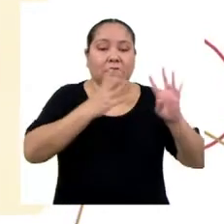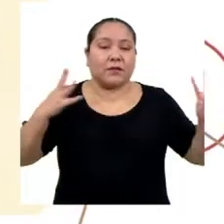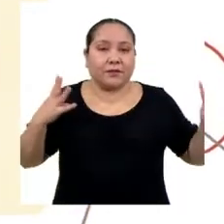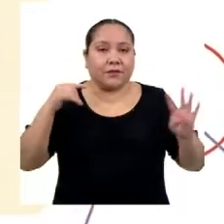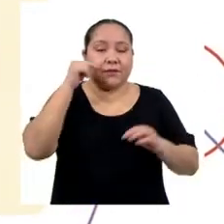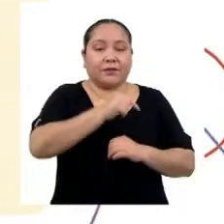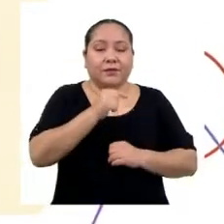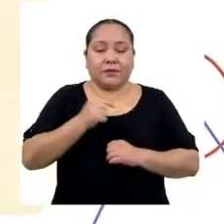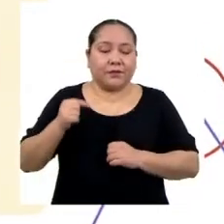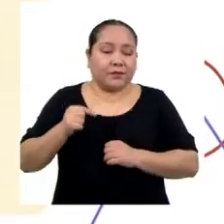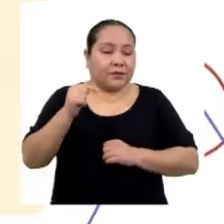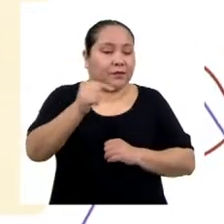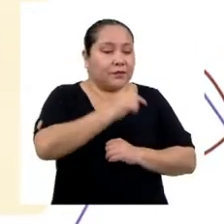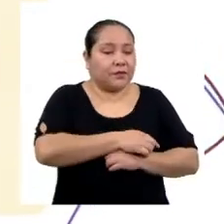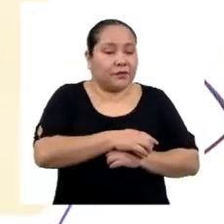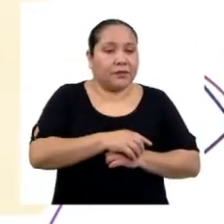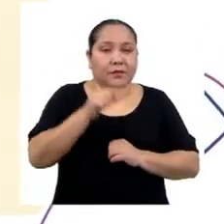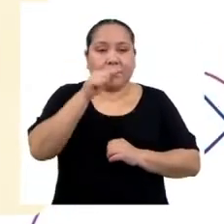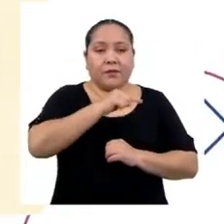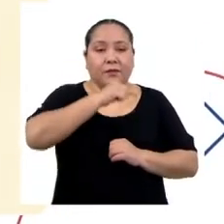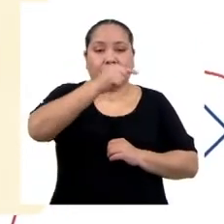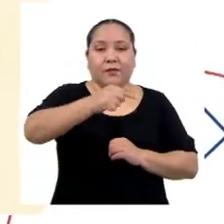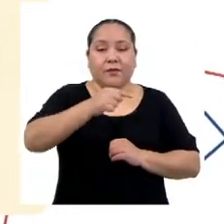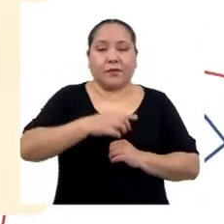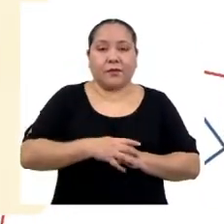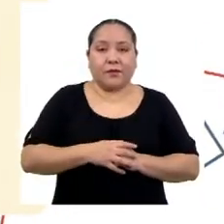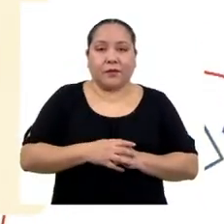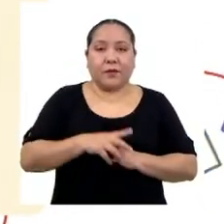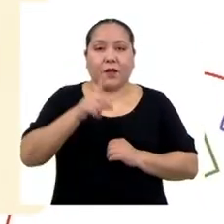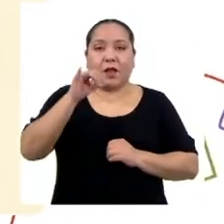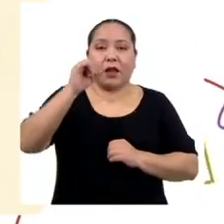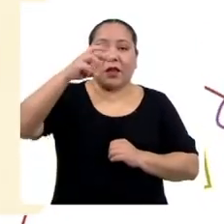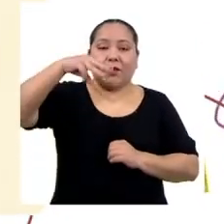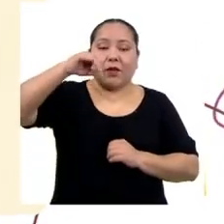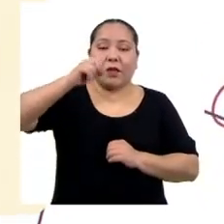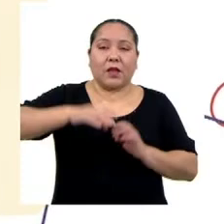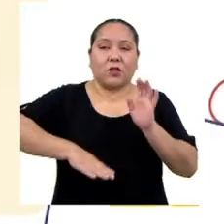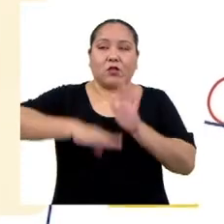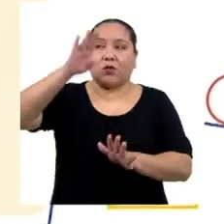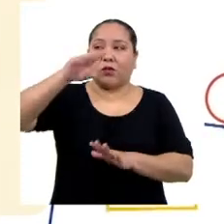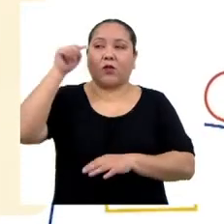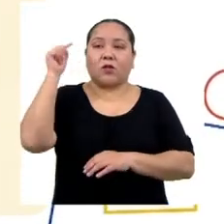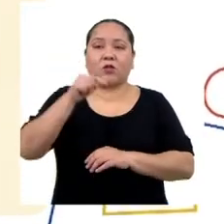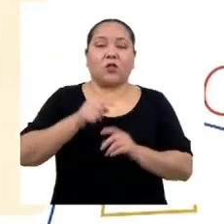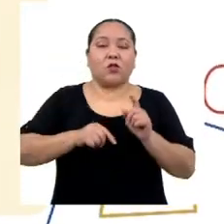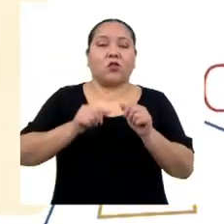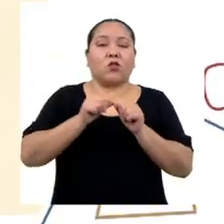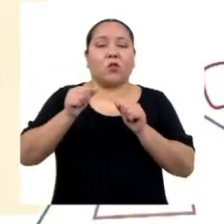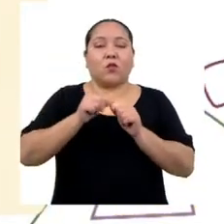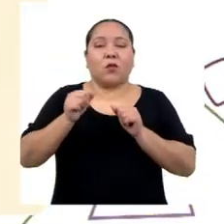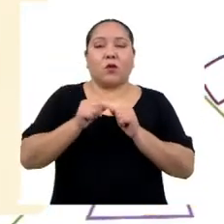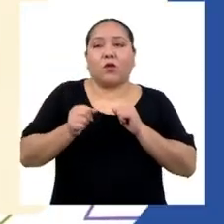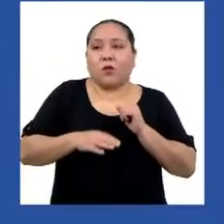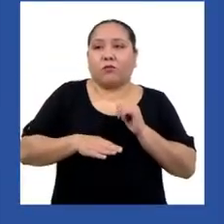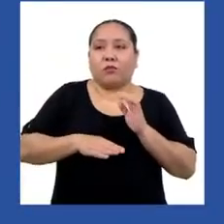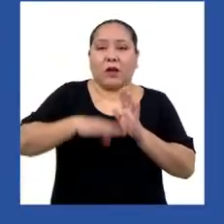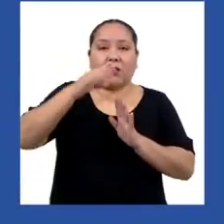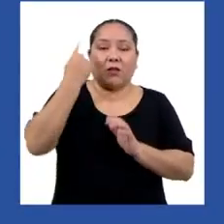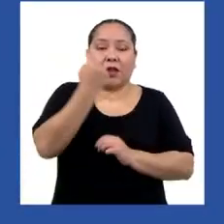menor de cada intervalo, mientras que el límite superior es el número mayor de cada